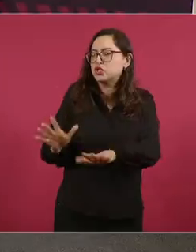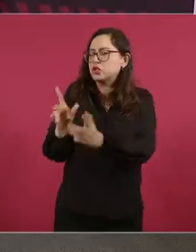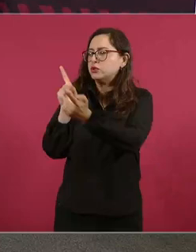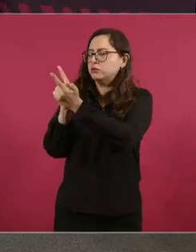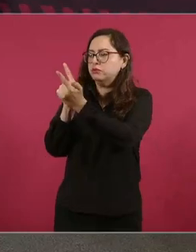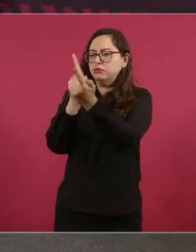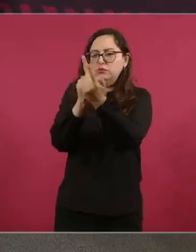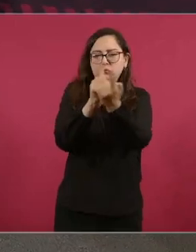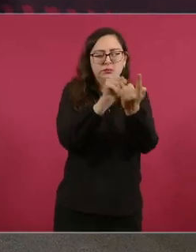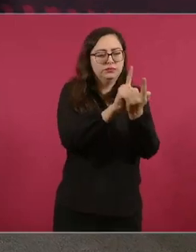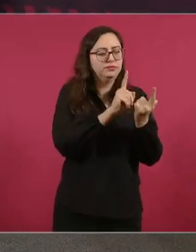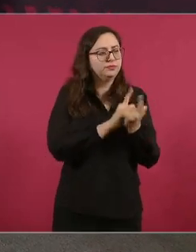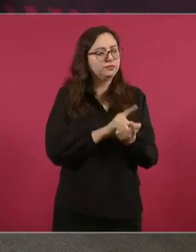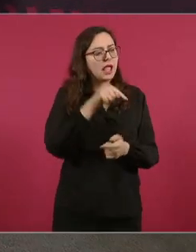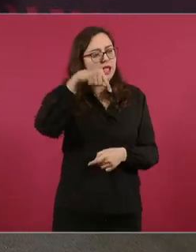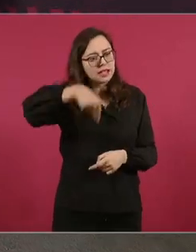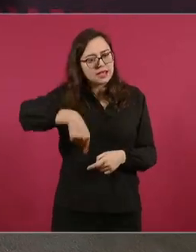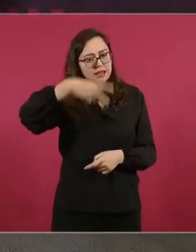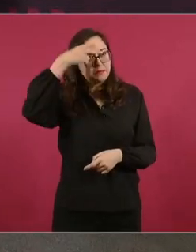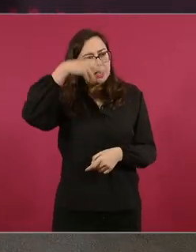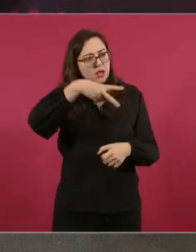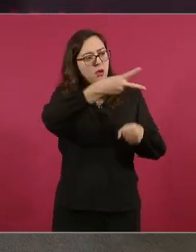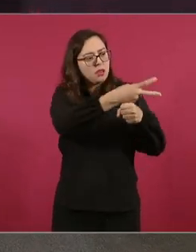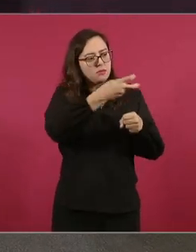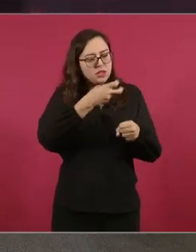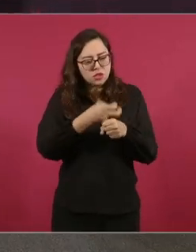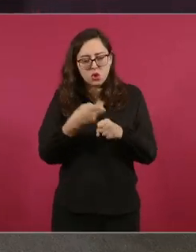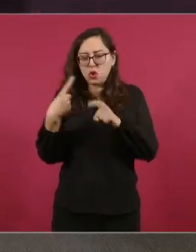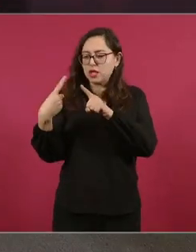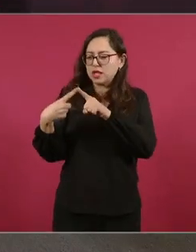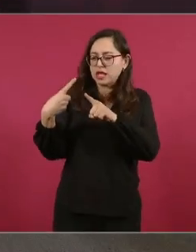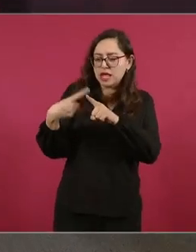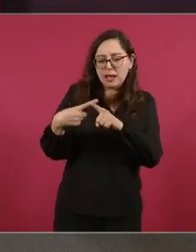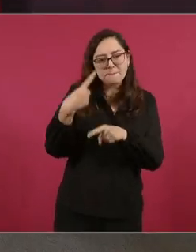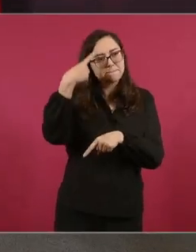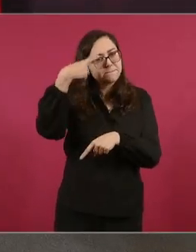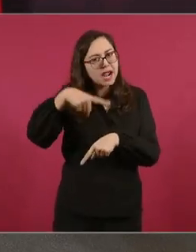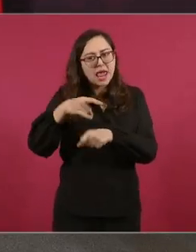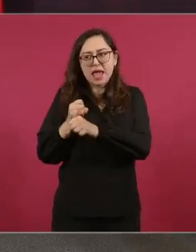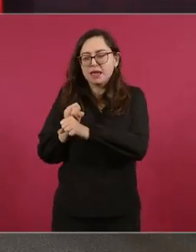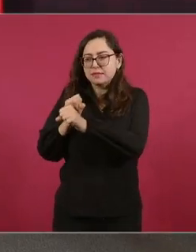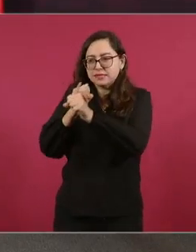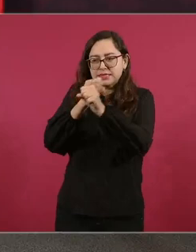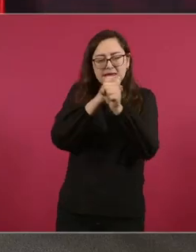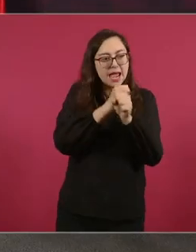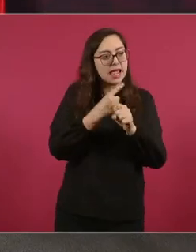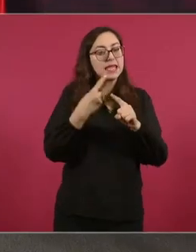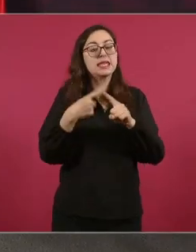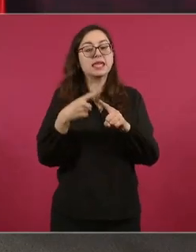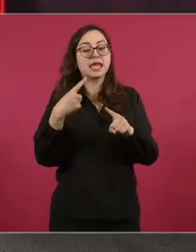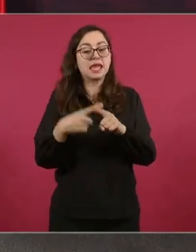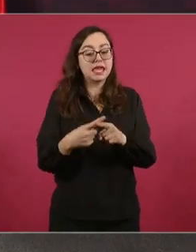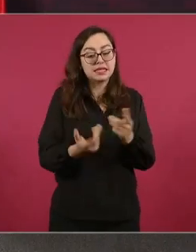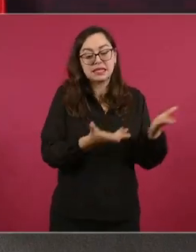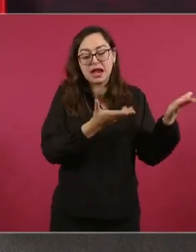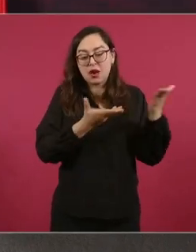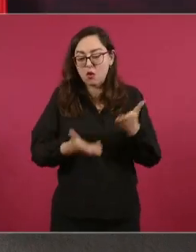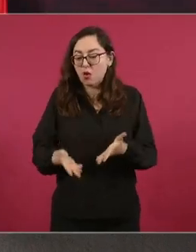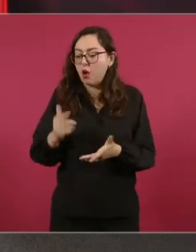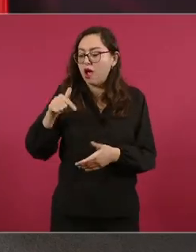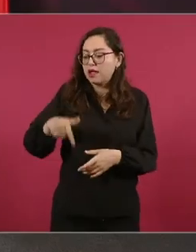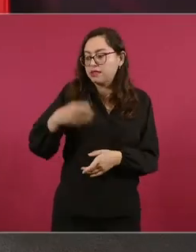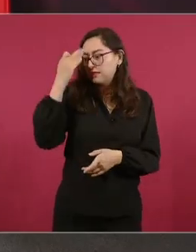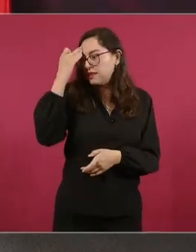¿Quién lo invitó a venir a México a tratar el caso? ¿Cuándo llegó? ¿Cuánto tiempo